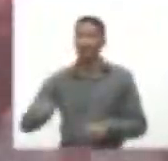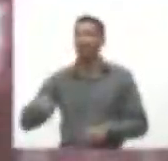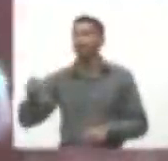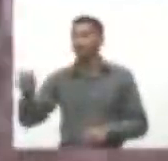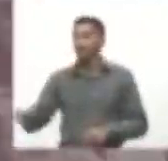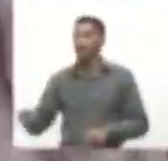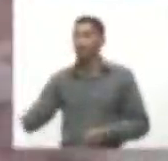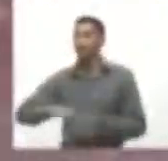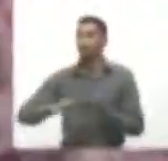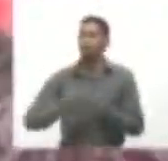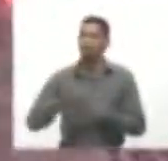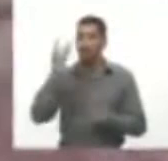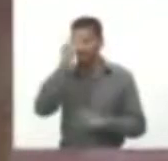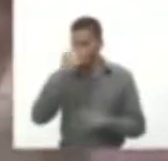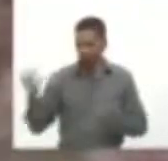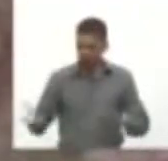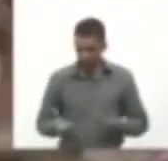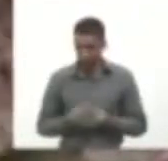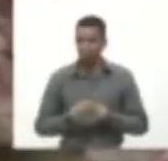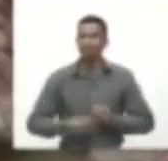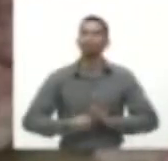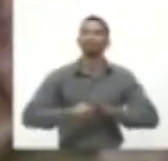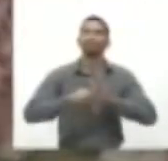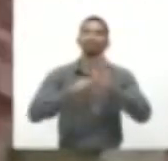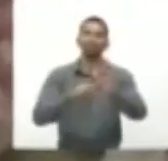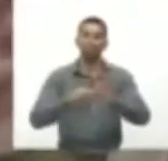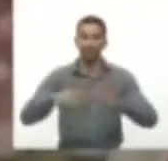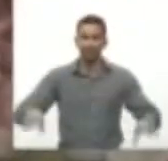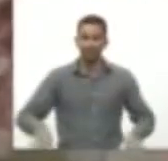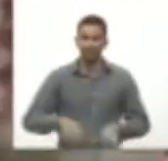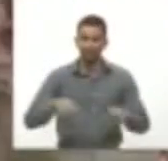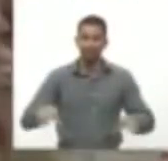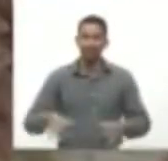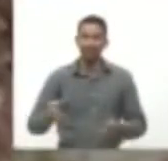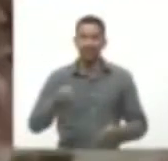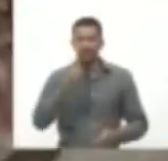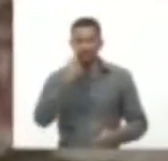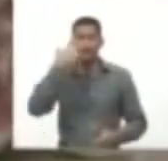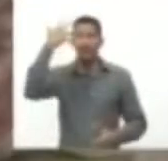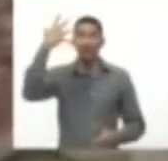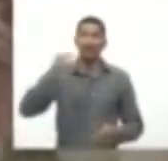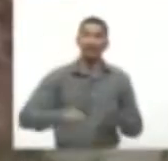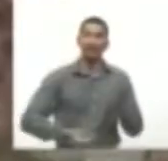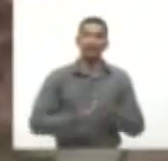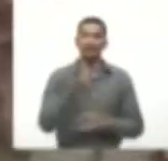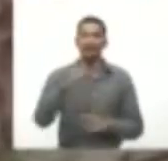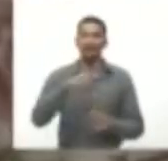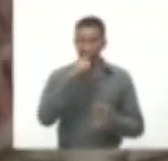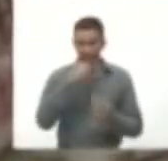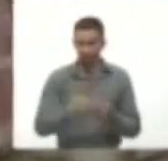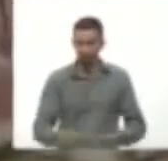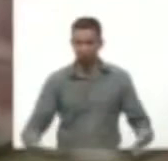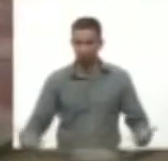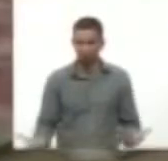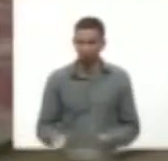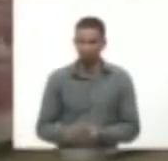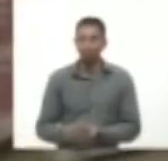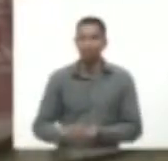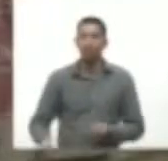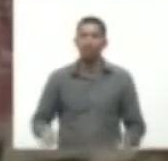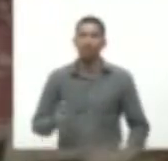comunidades negras engalanarán el certamen. Este año tenemos como innovación el primer Cienanato infantil de la cumbia, que se va a